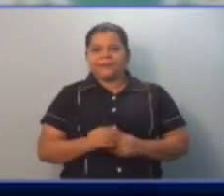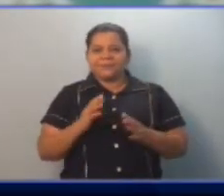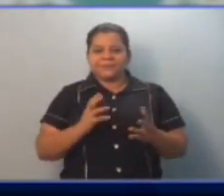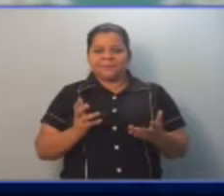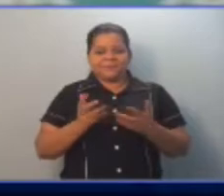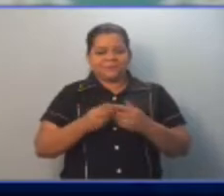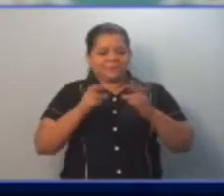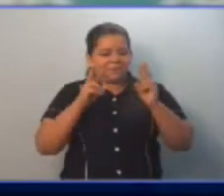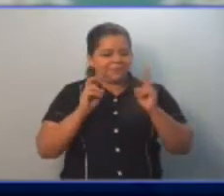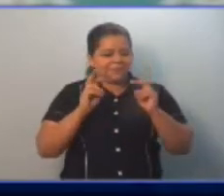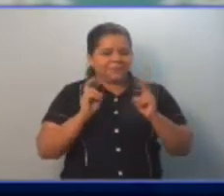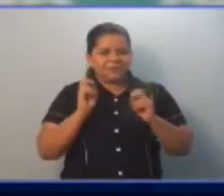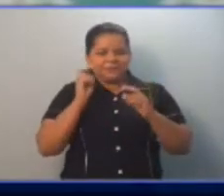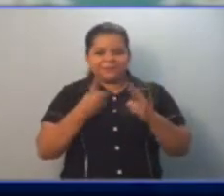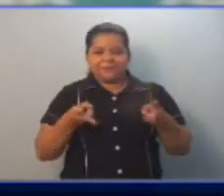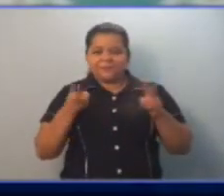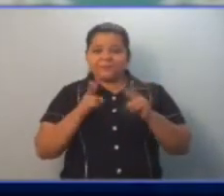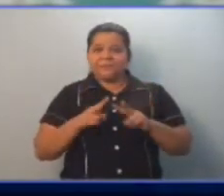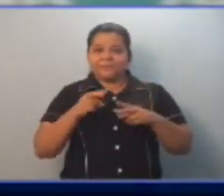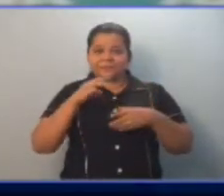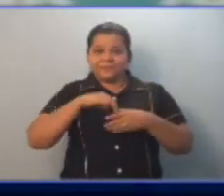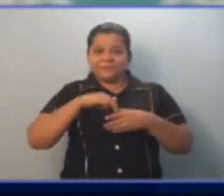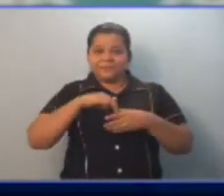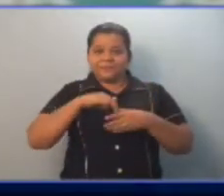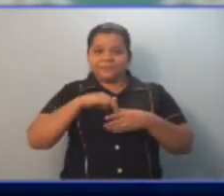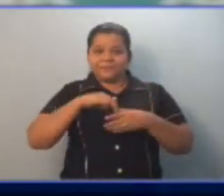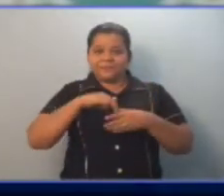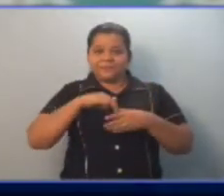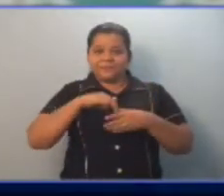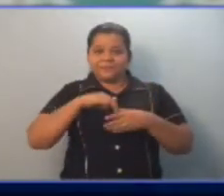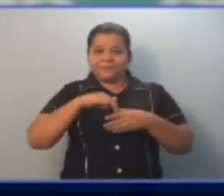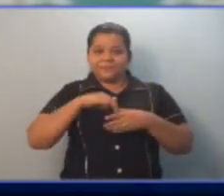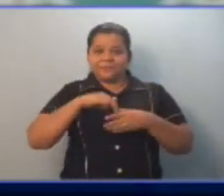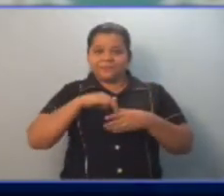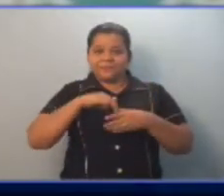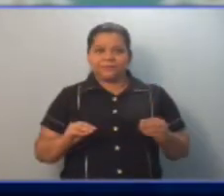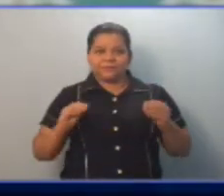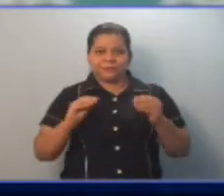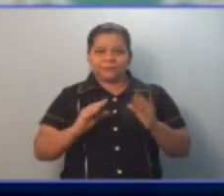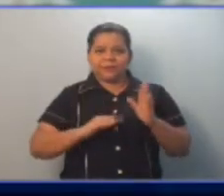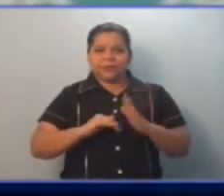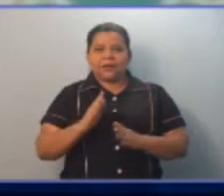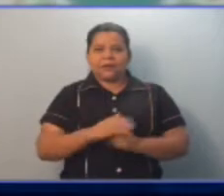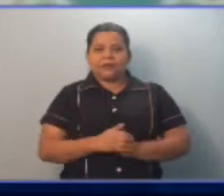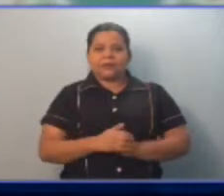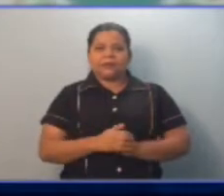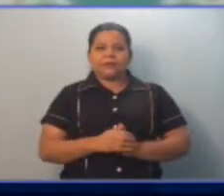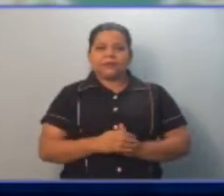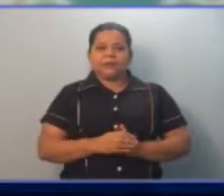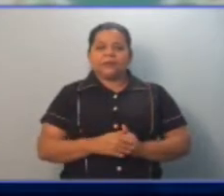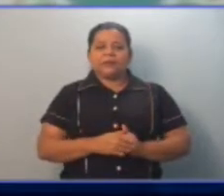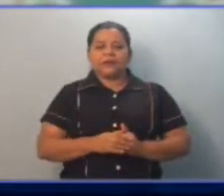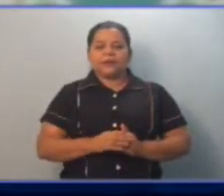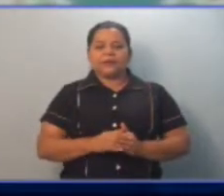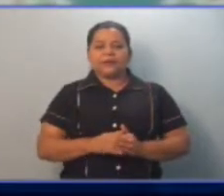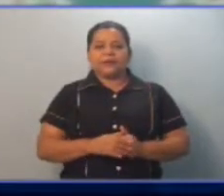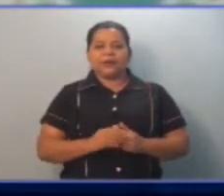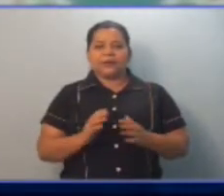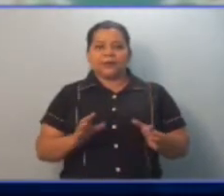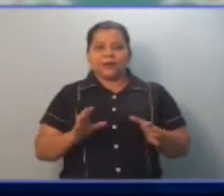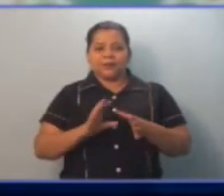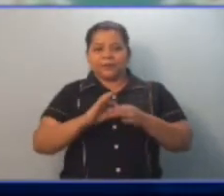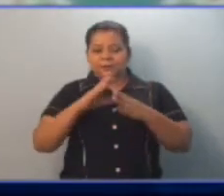El tema del estatus moral del embrión es un tema que tiene que dilucidarse y le voy a poner un ejemplo.